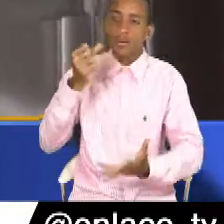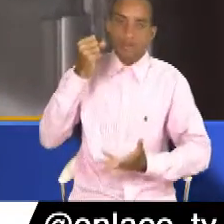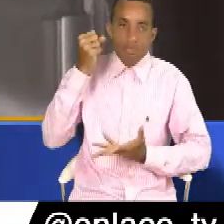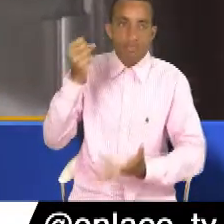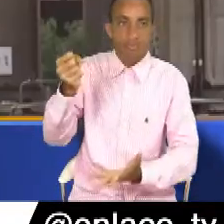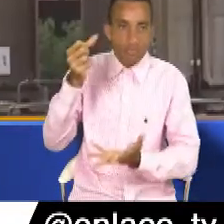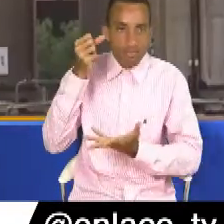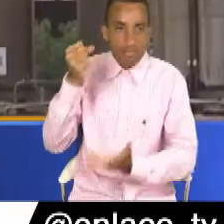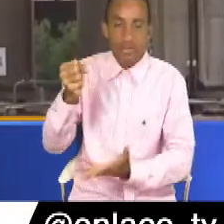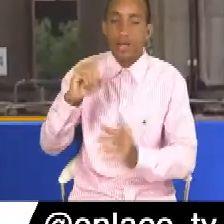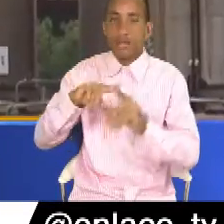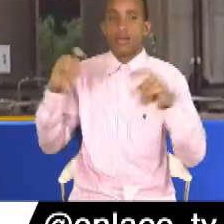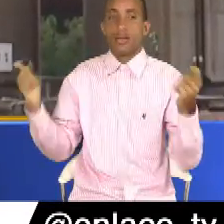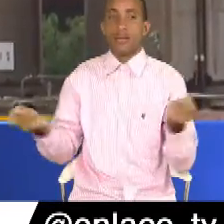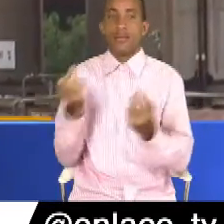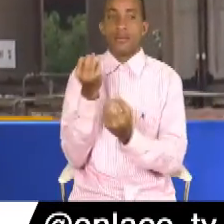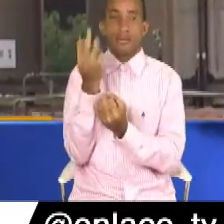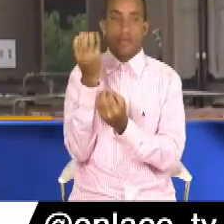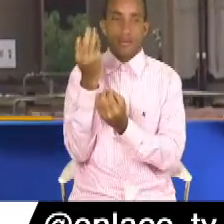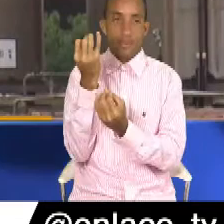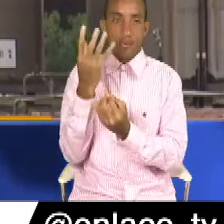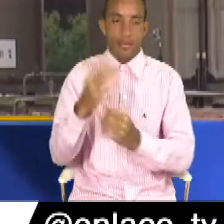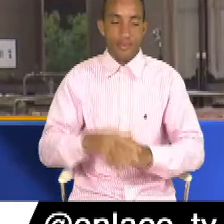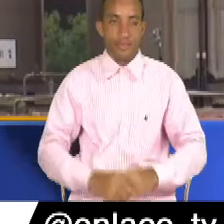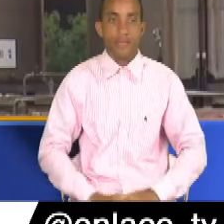para salvar a Fuerticol. Ya regresamos.